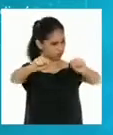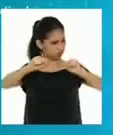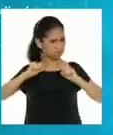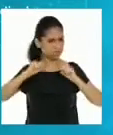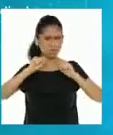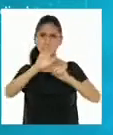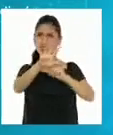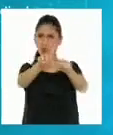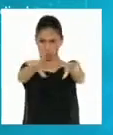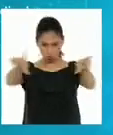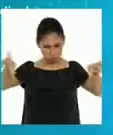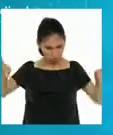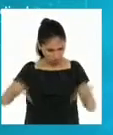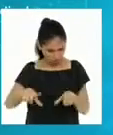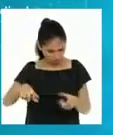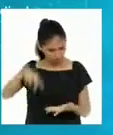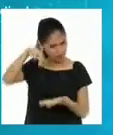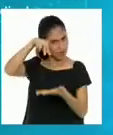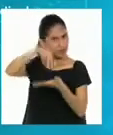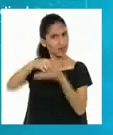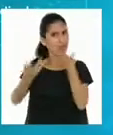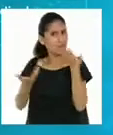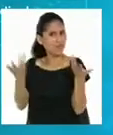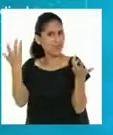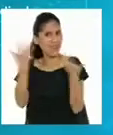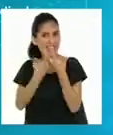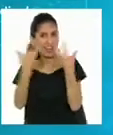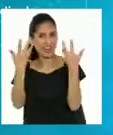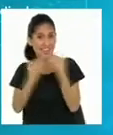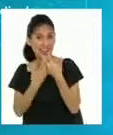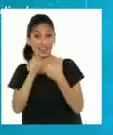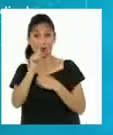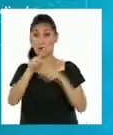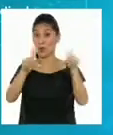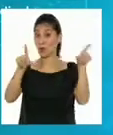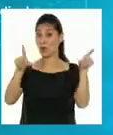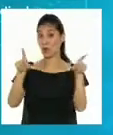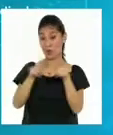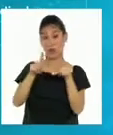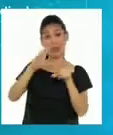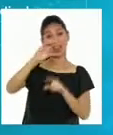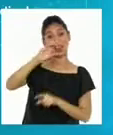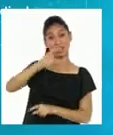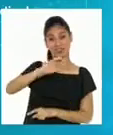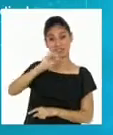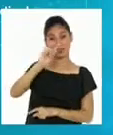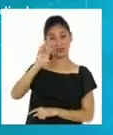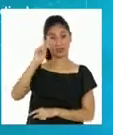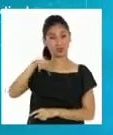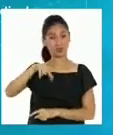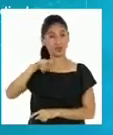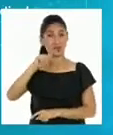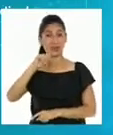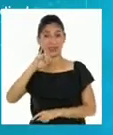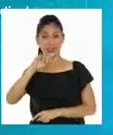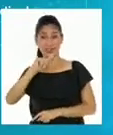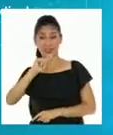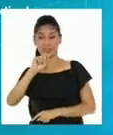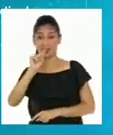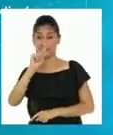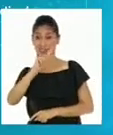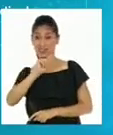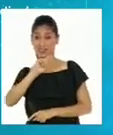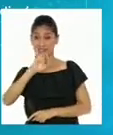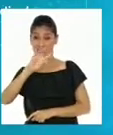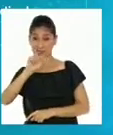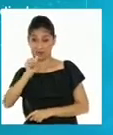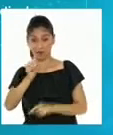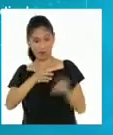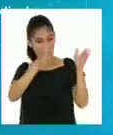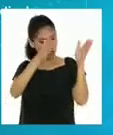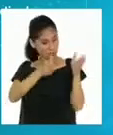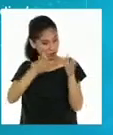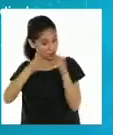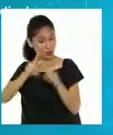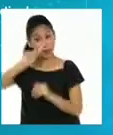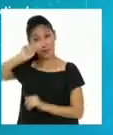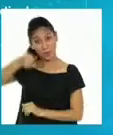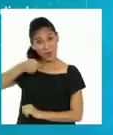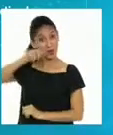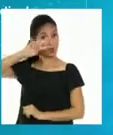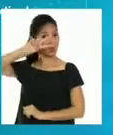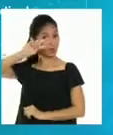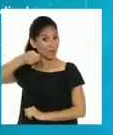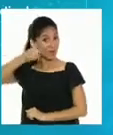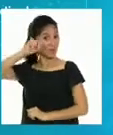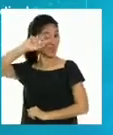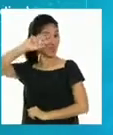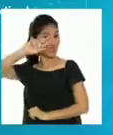una variable cualitativa ordinal, pues es una categoría con un orden: primero, segundo,